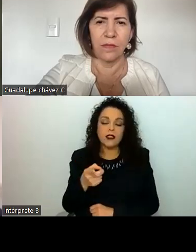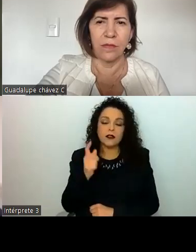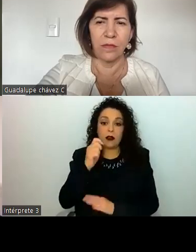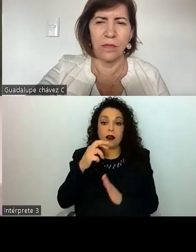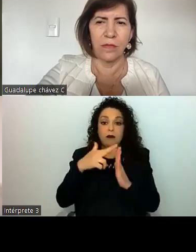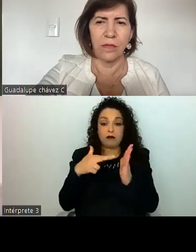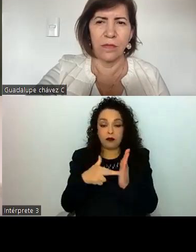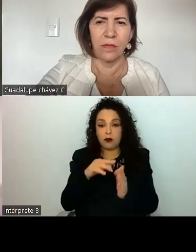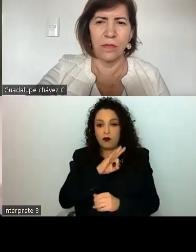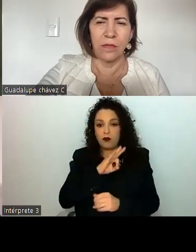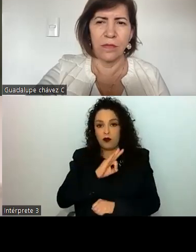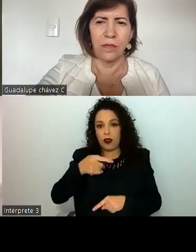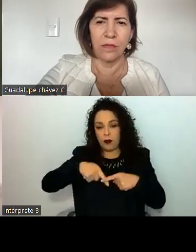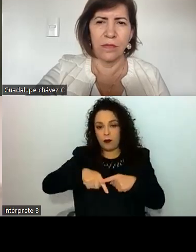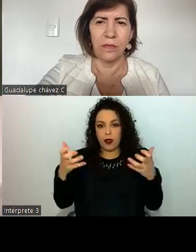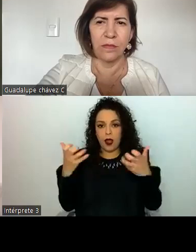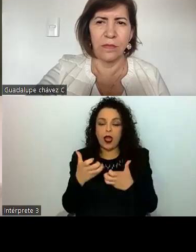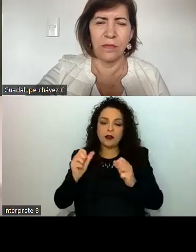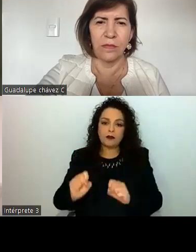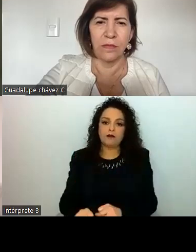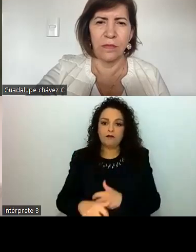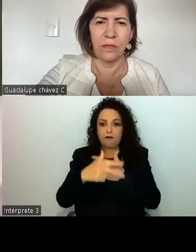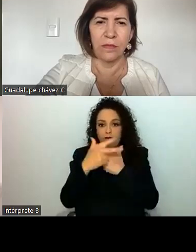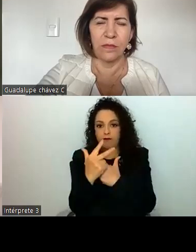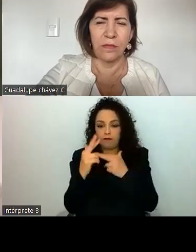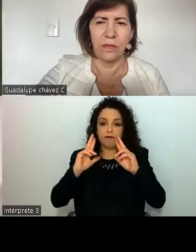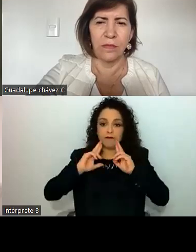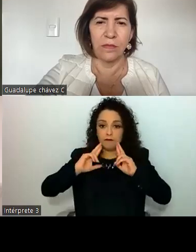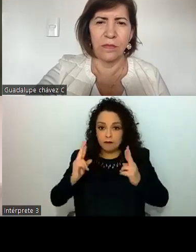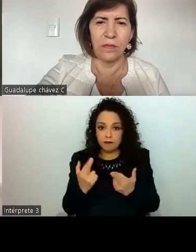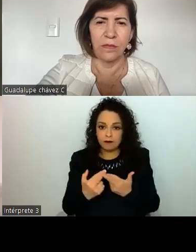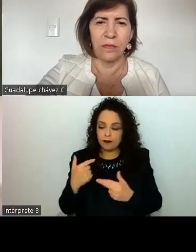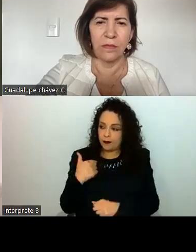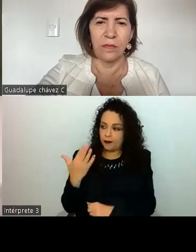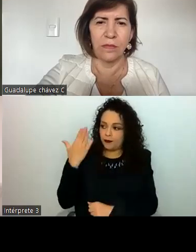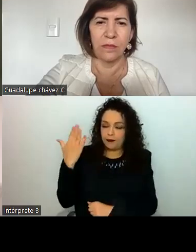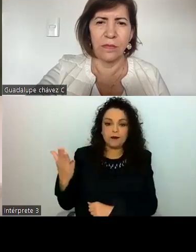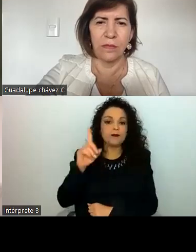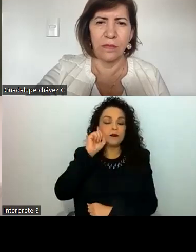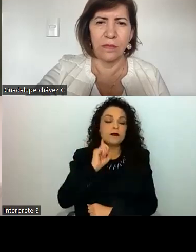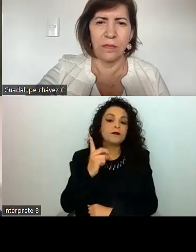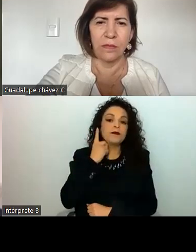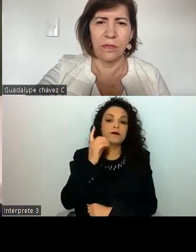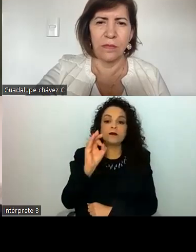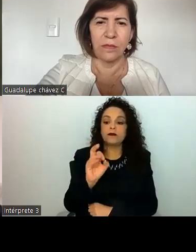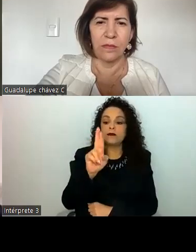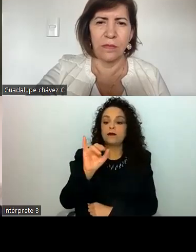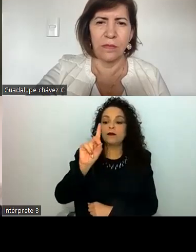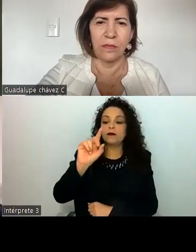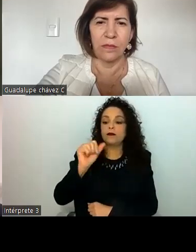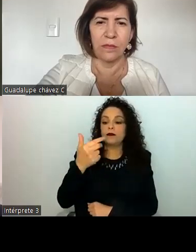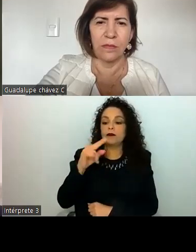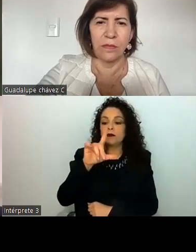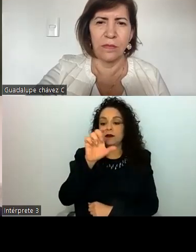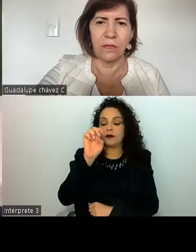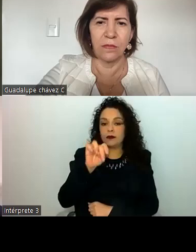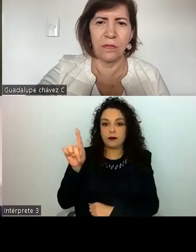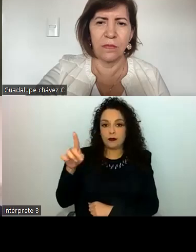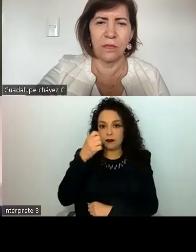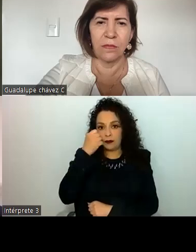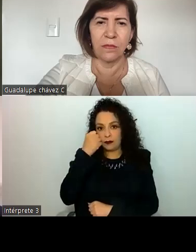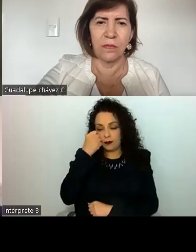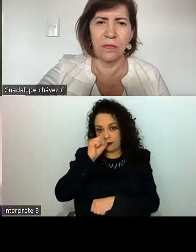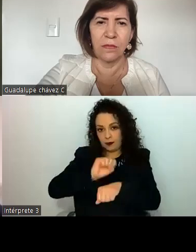para desarrollar las sesiones vía remota, solicito a la diputada Frida Jimena Guillén Ortiz, secretaria de esta comisión,